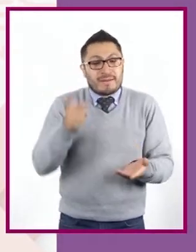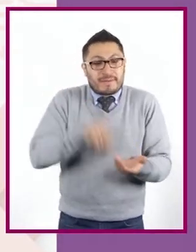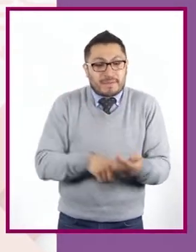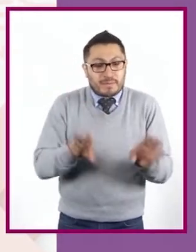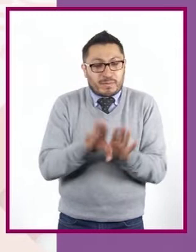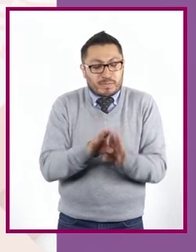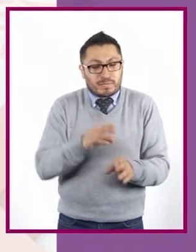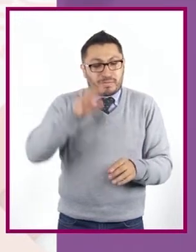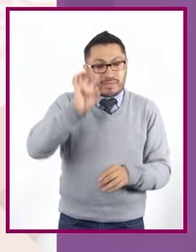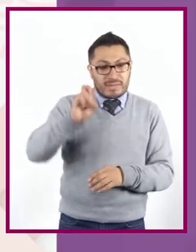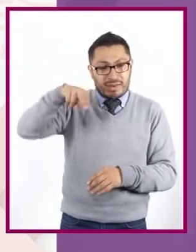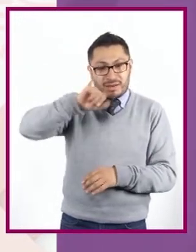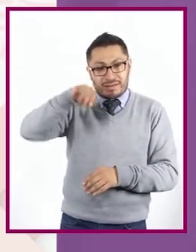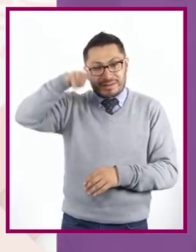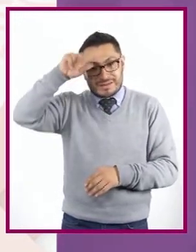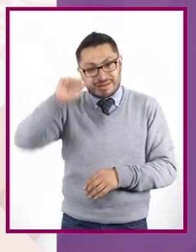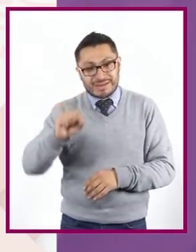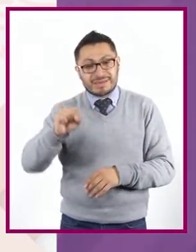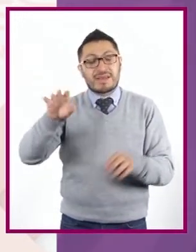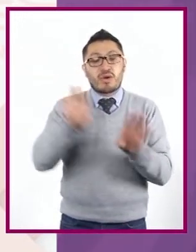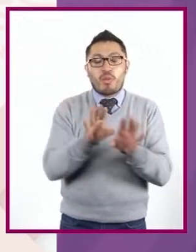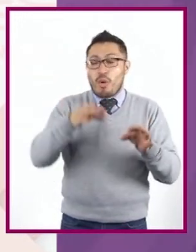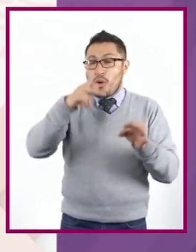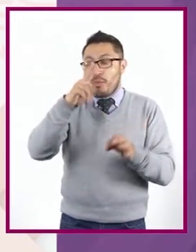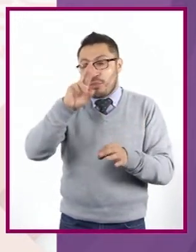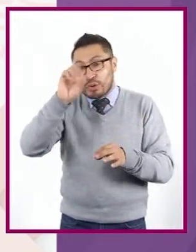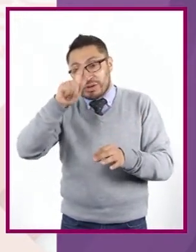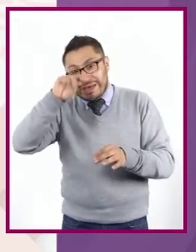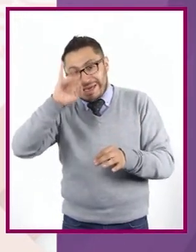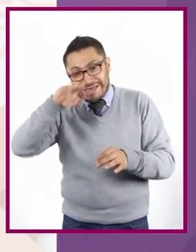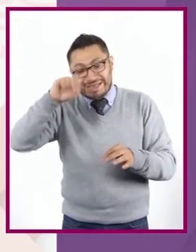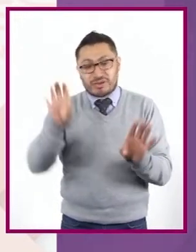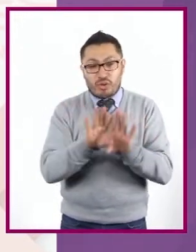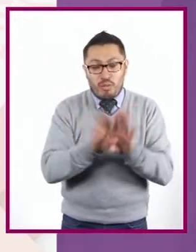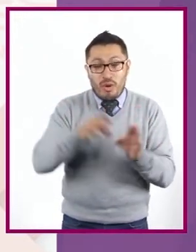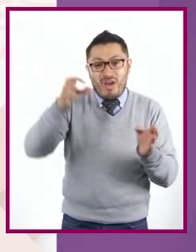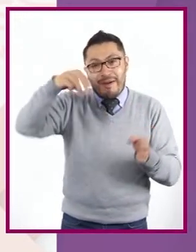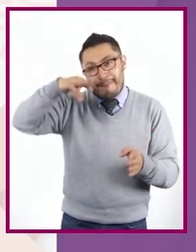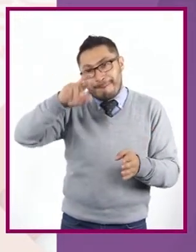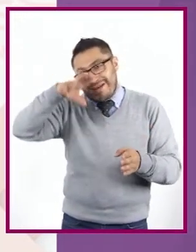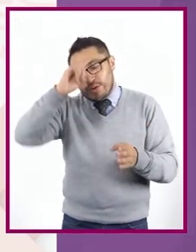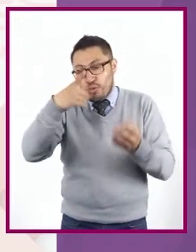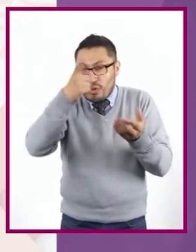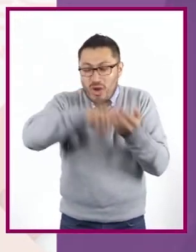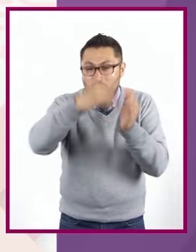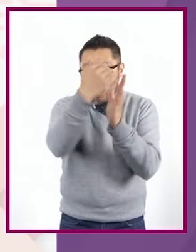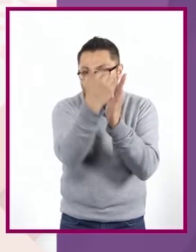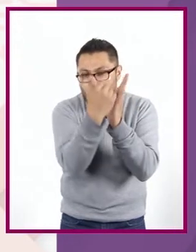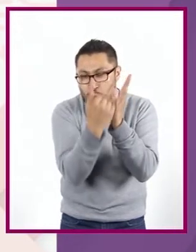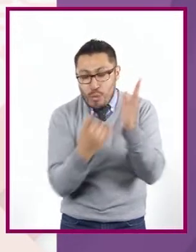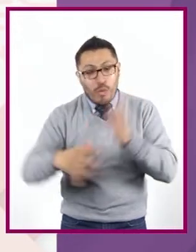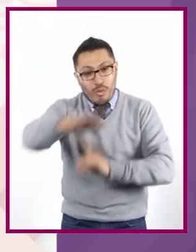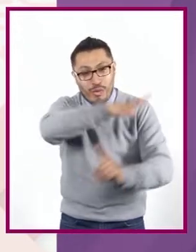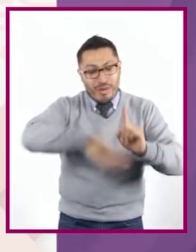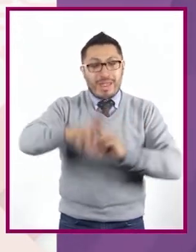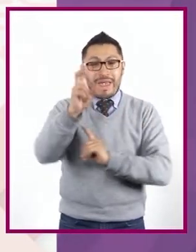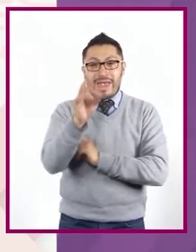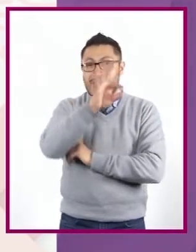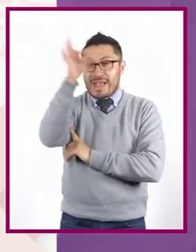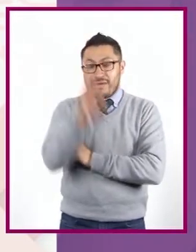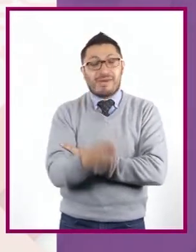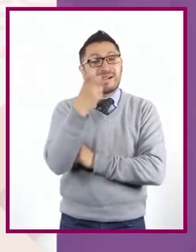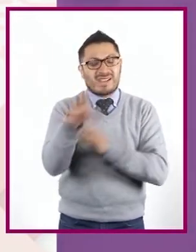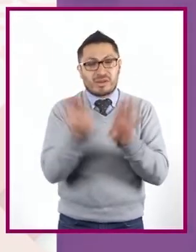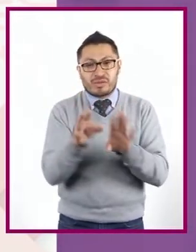con proteínas especializadas disminuyen las concentraciones de mercurio a nivel ambiental en 30%.